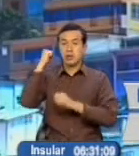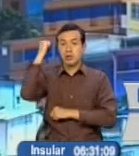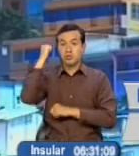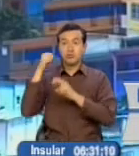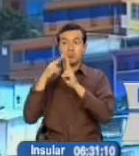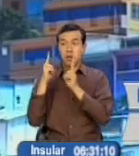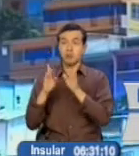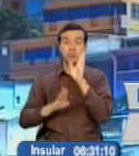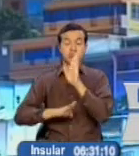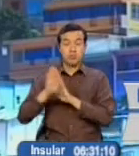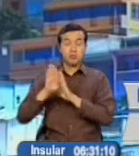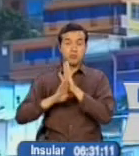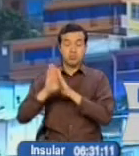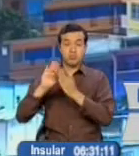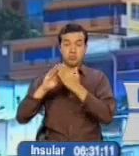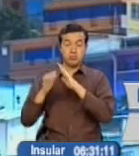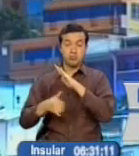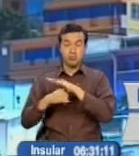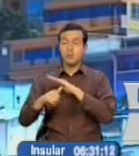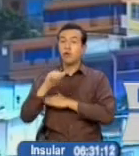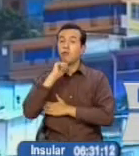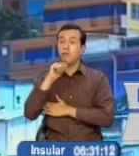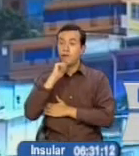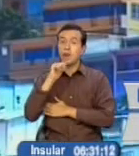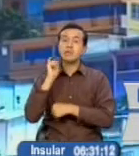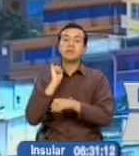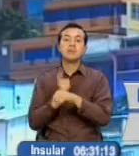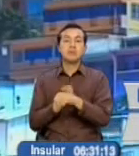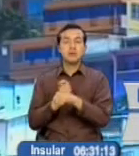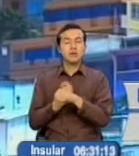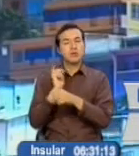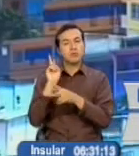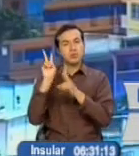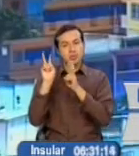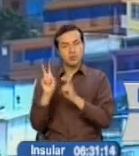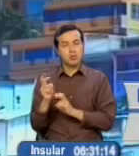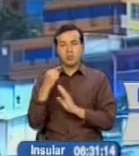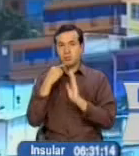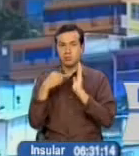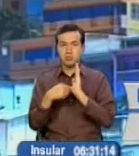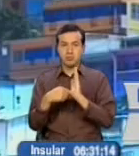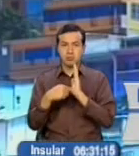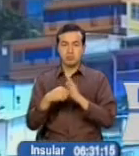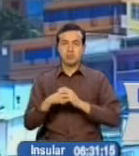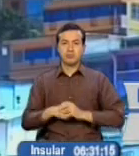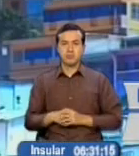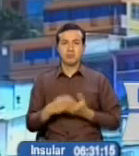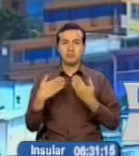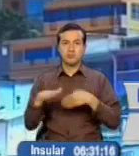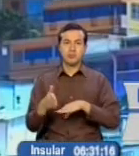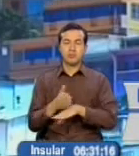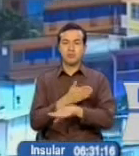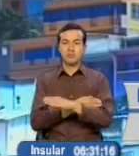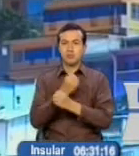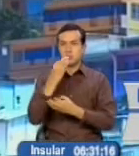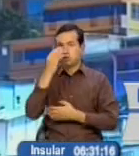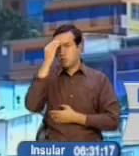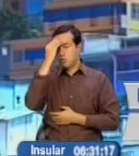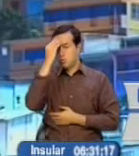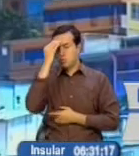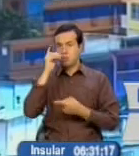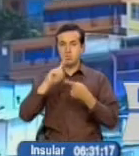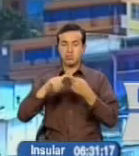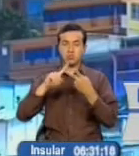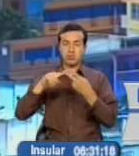humanos de la población LGBTI, pero falta la puntualización en ciertos temas, como por ejemplo, ya lo había mencionado, educación